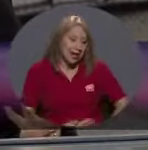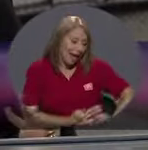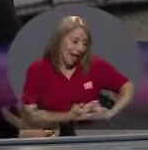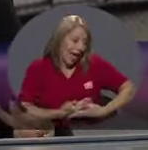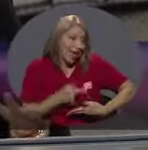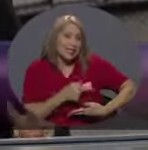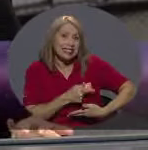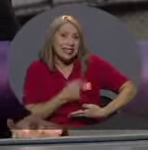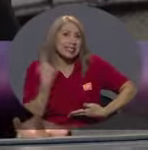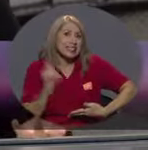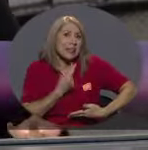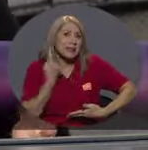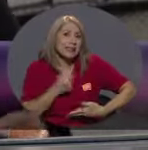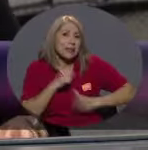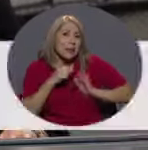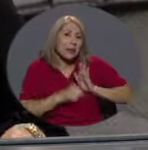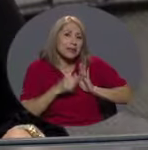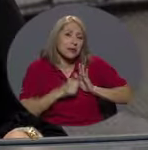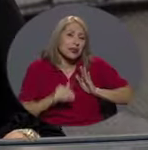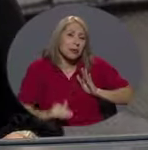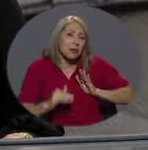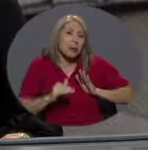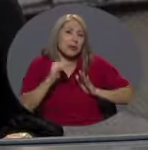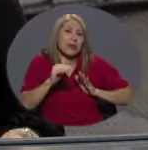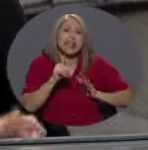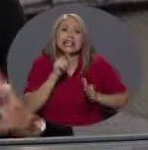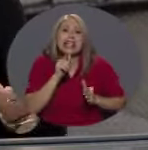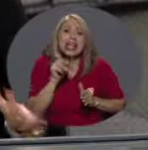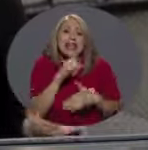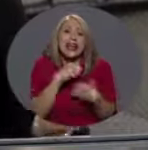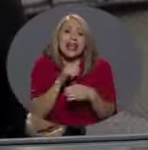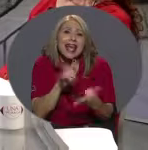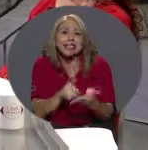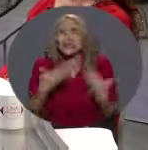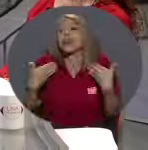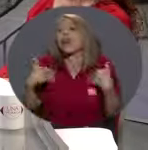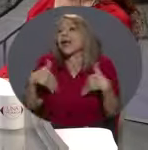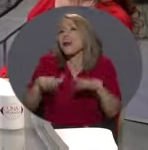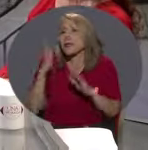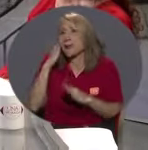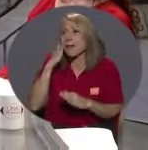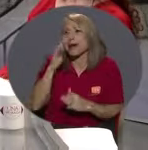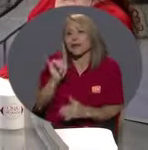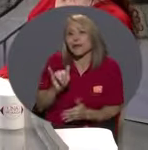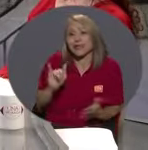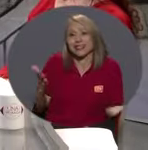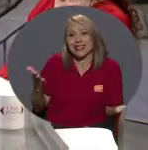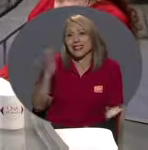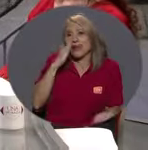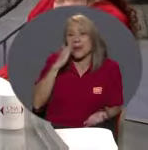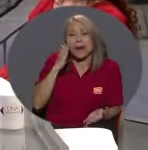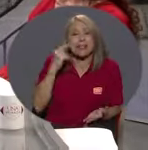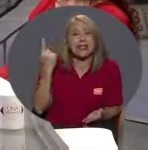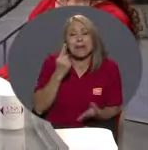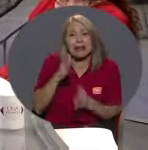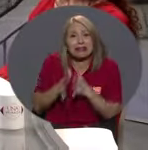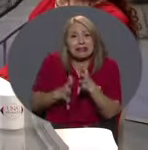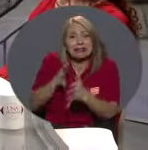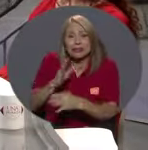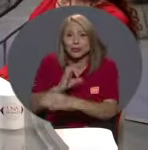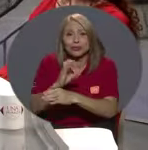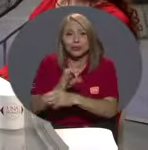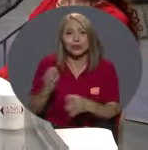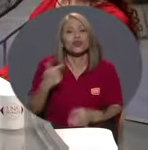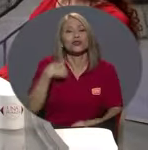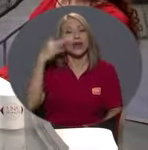abierto por un soplo? ¿Quién no lo haría, verdad? De por sí las madres somos ya somos así, mamás, mamás gallinas.